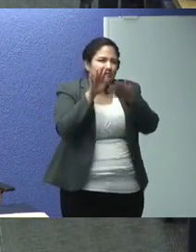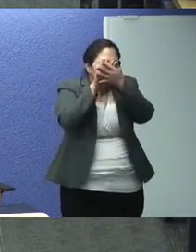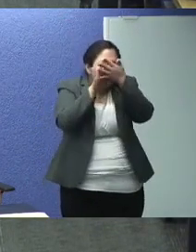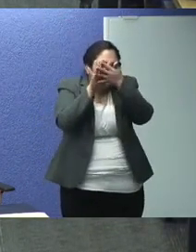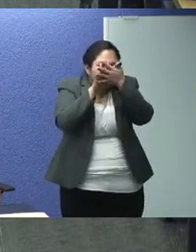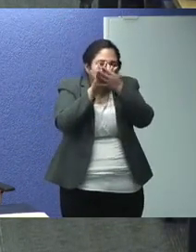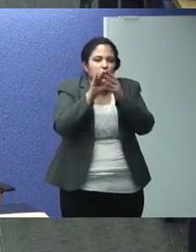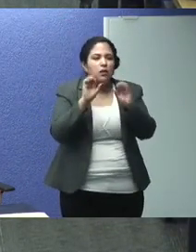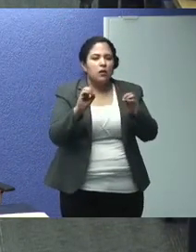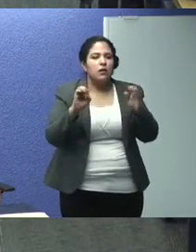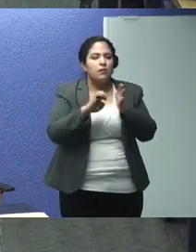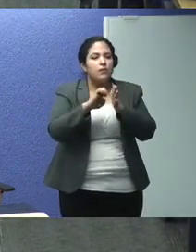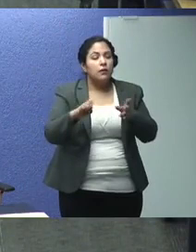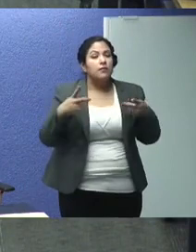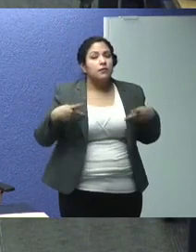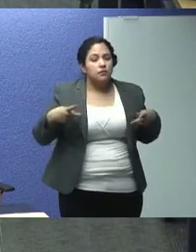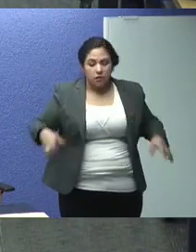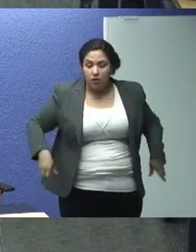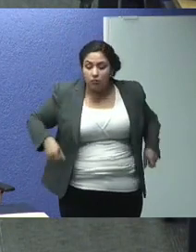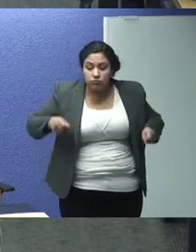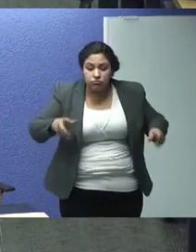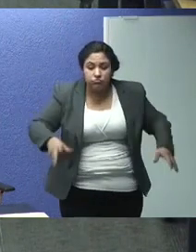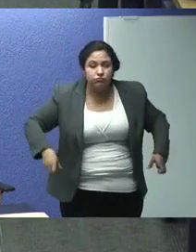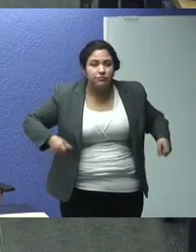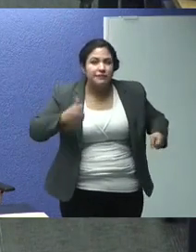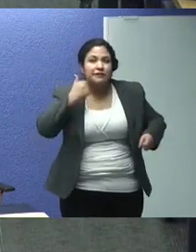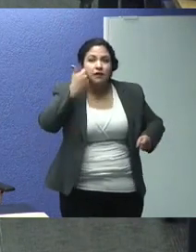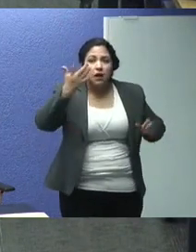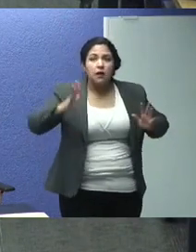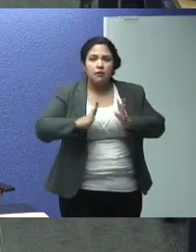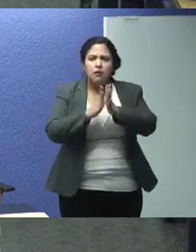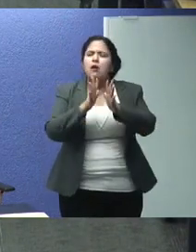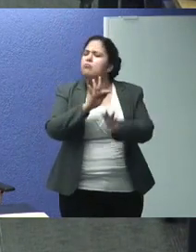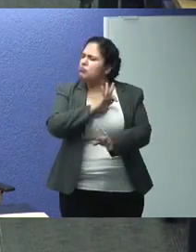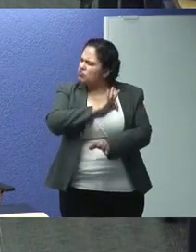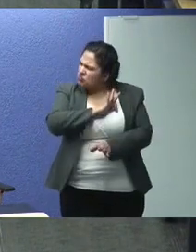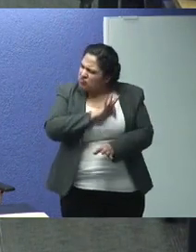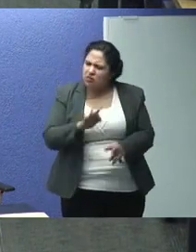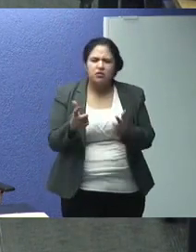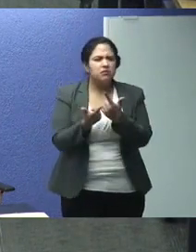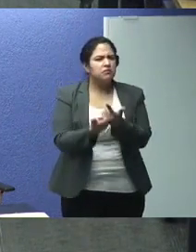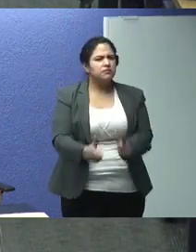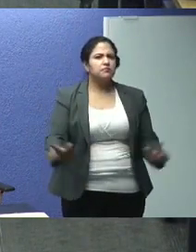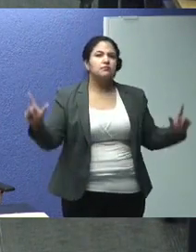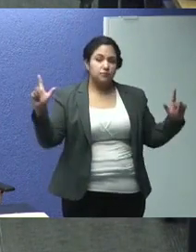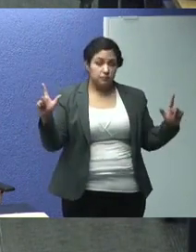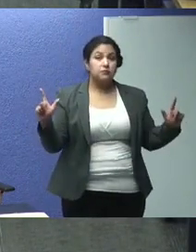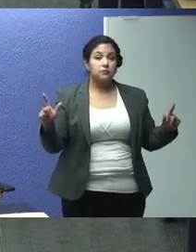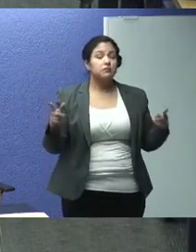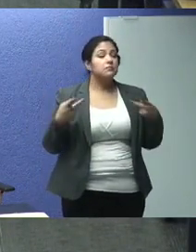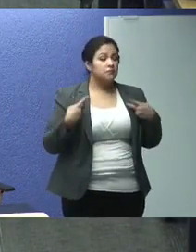estén en silla de ruedas y quieran participar, tienen todo el derecho de participar, y se les indica